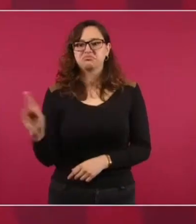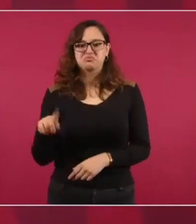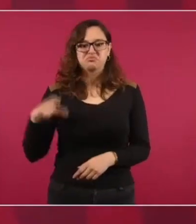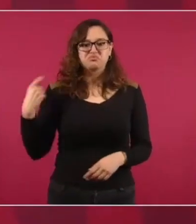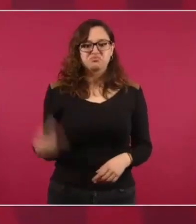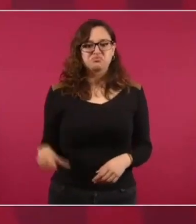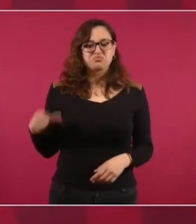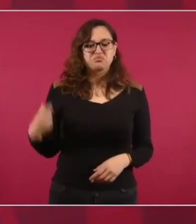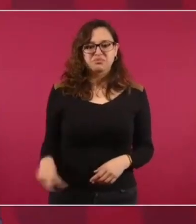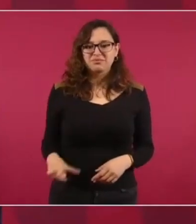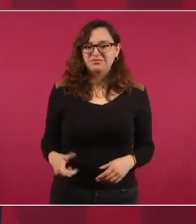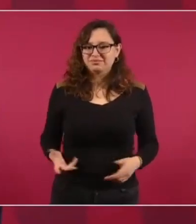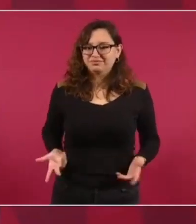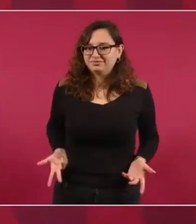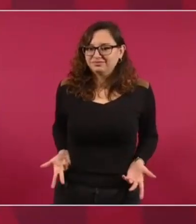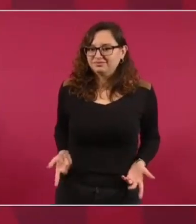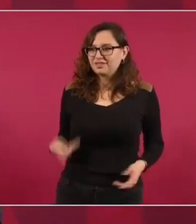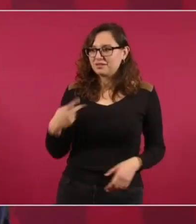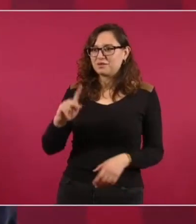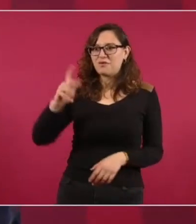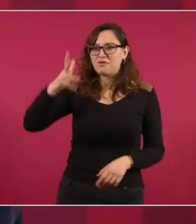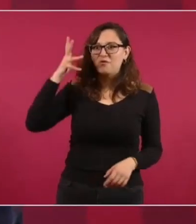pero pues esos van a ser